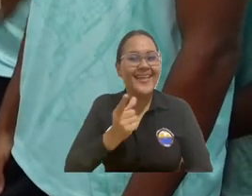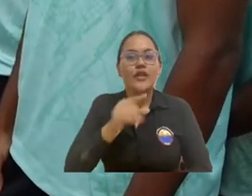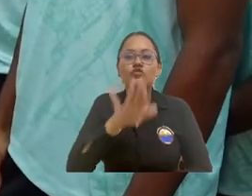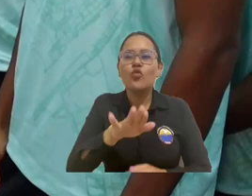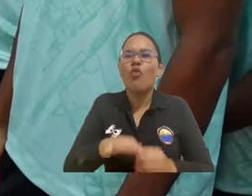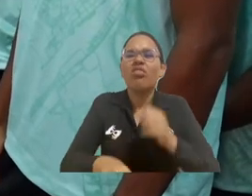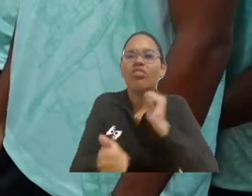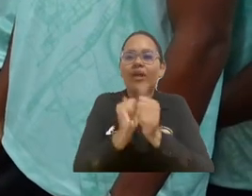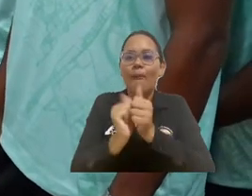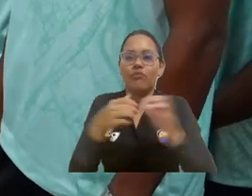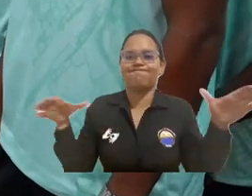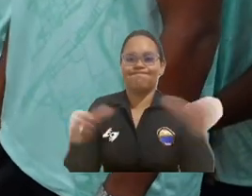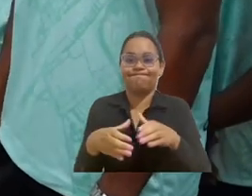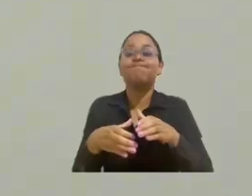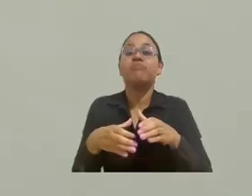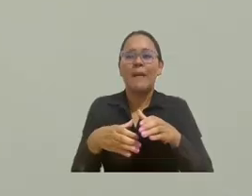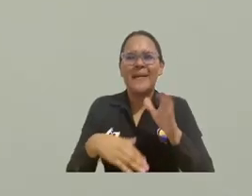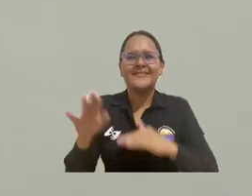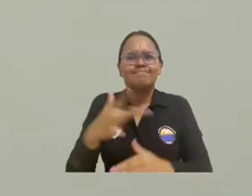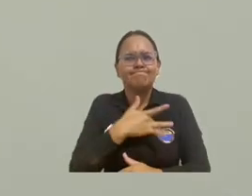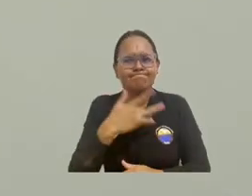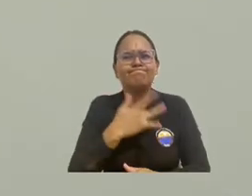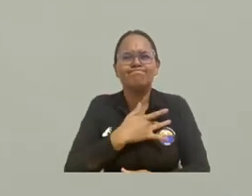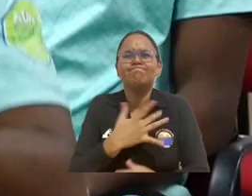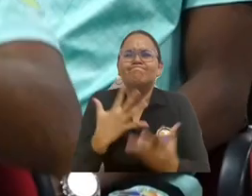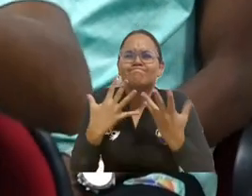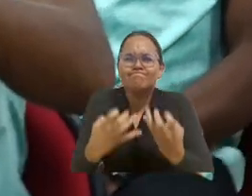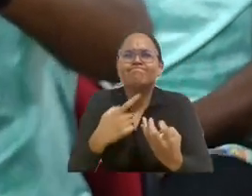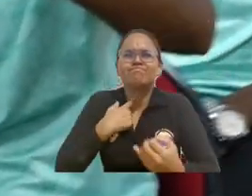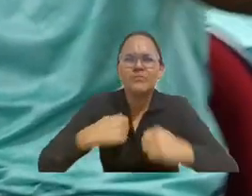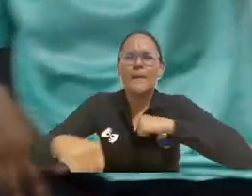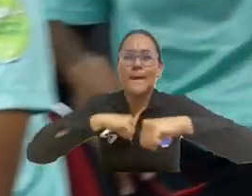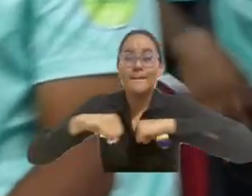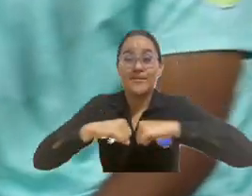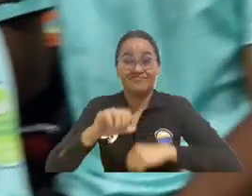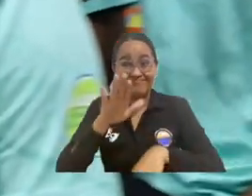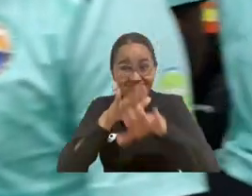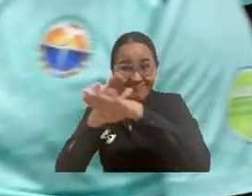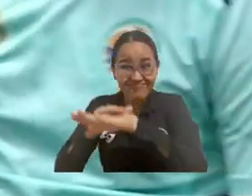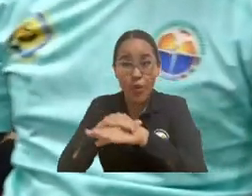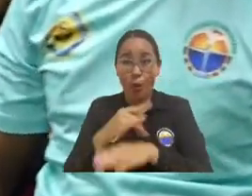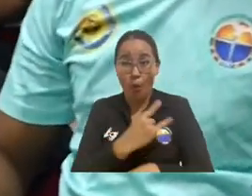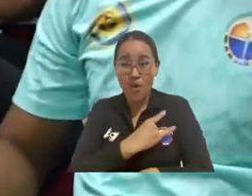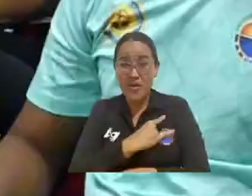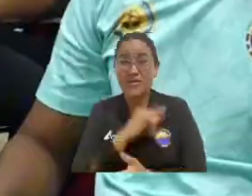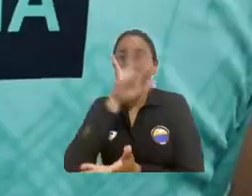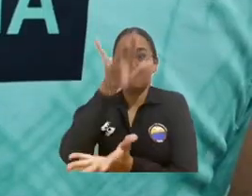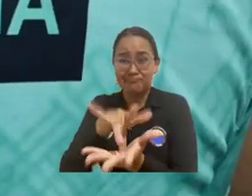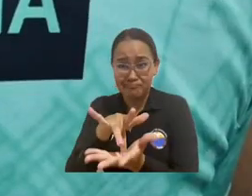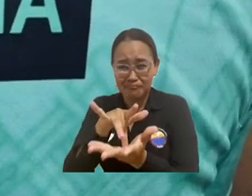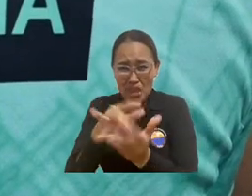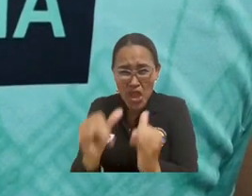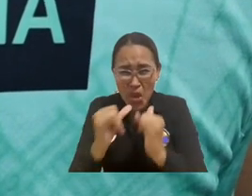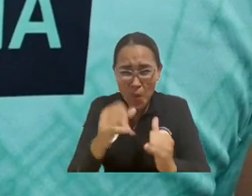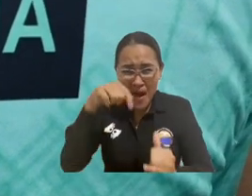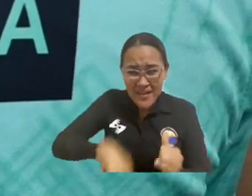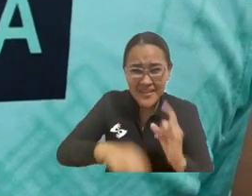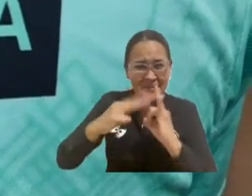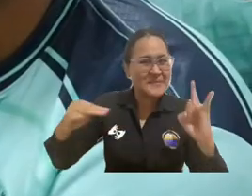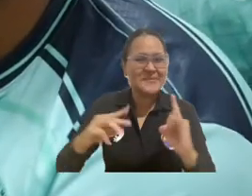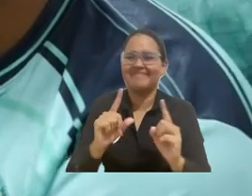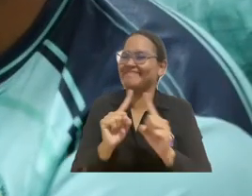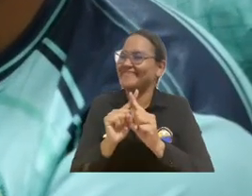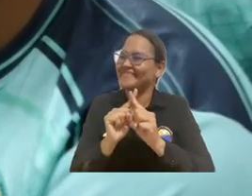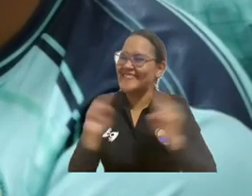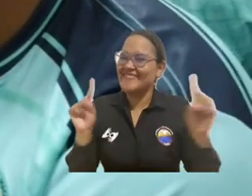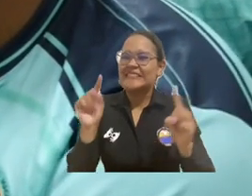nosotros entendemos que este es un deporte colectivo. Cuando hay mística, porque créanme, ninguna de las universidades que va a llegar allá viene de un territorio tan